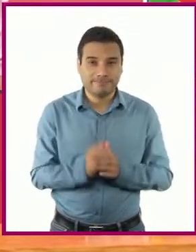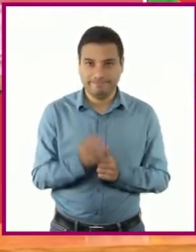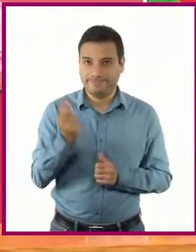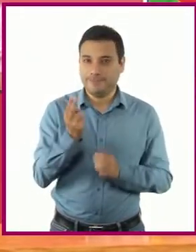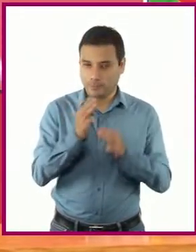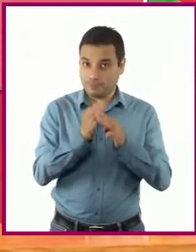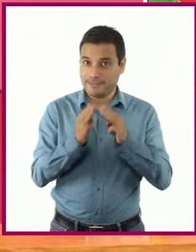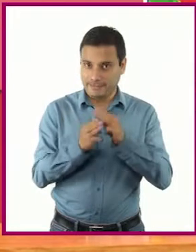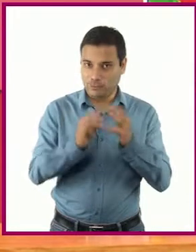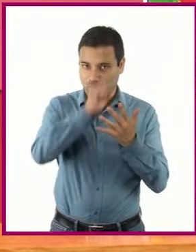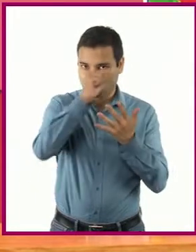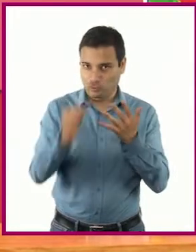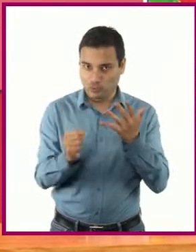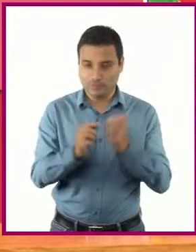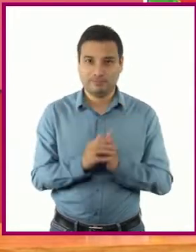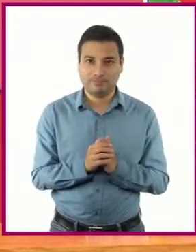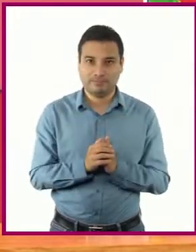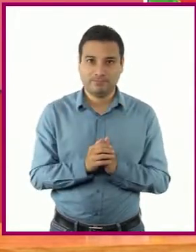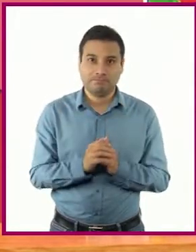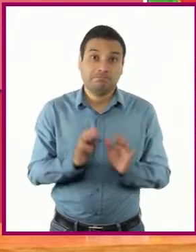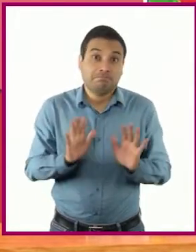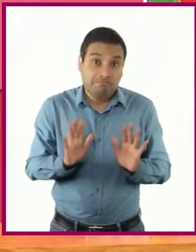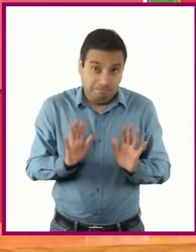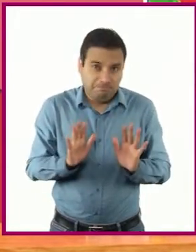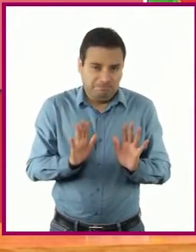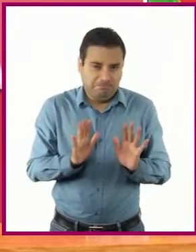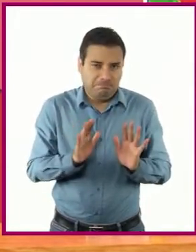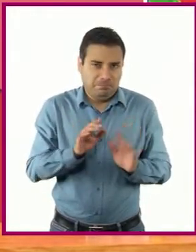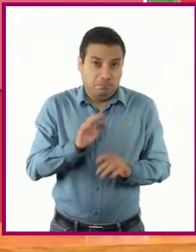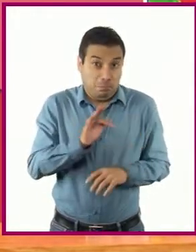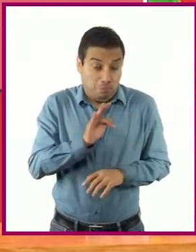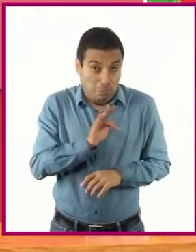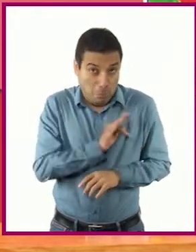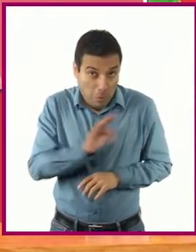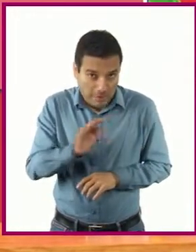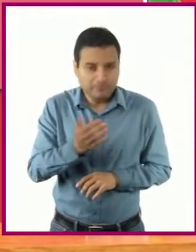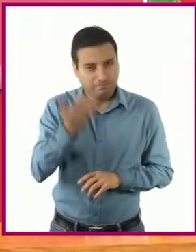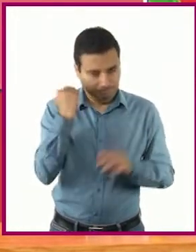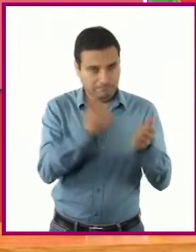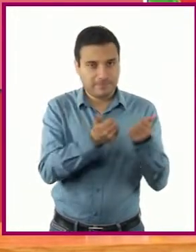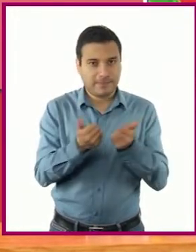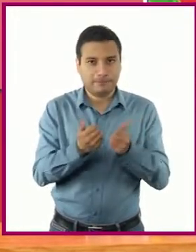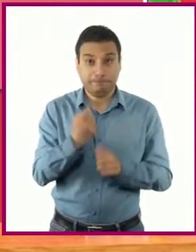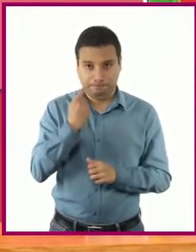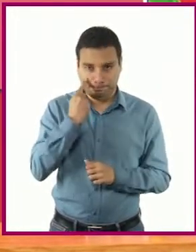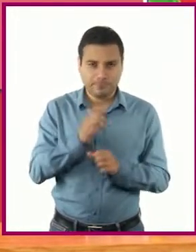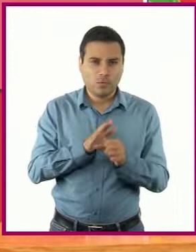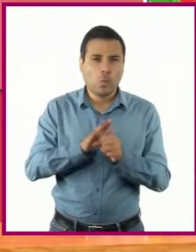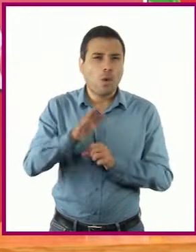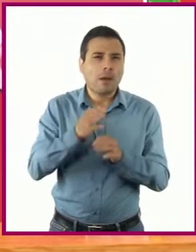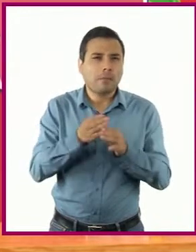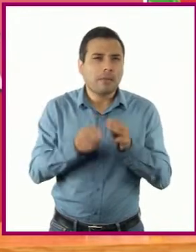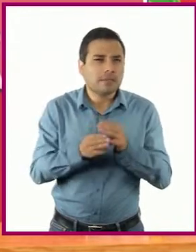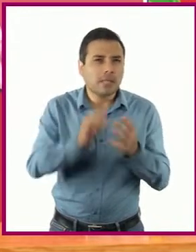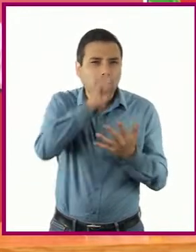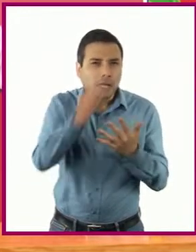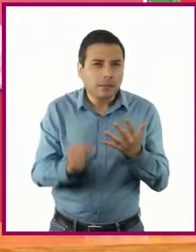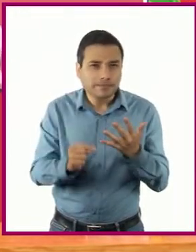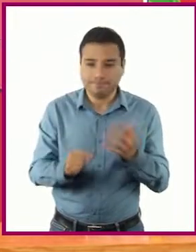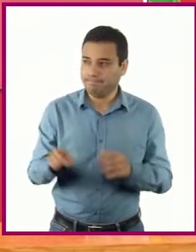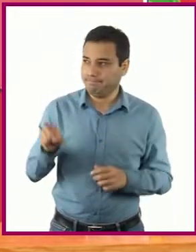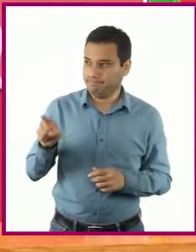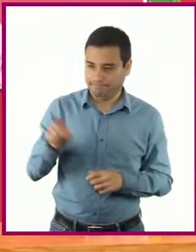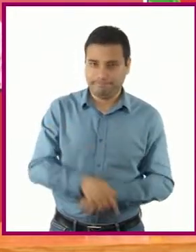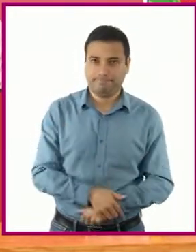siguientes materiales. Si les es posible, ténganlos a la mano. Su siempre confiable cuaderno, bolígrafo,